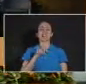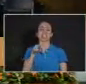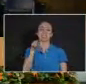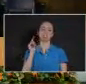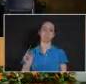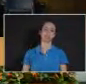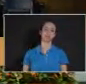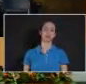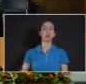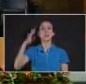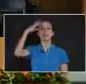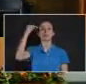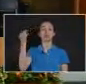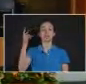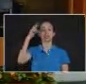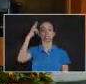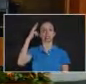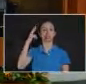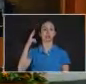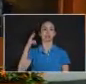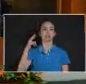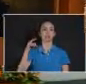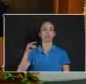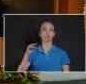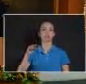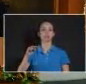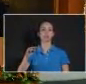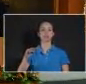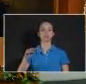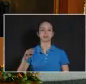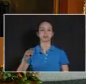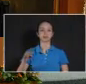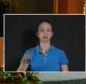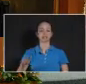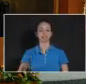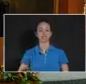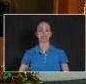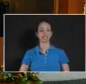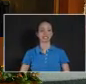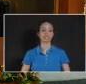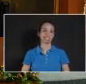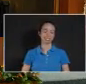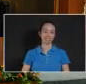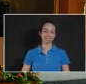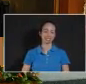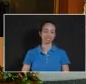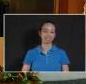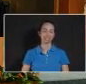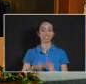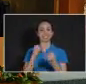¿Por qué razón fue que? Mire, ya voy a pasar porque ya se me pasó el tiempo, pero espérenme un rato.